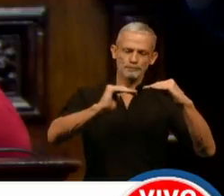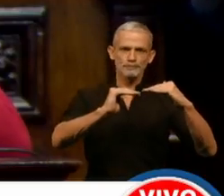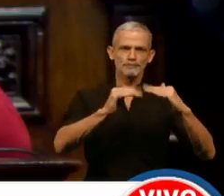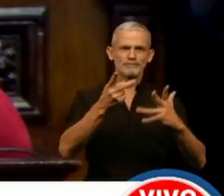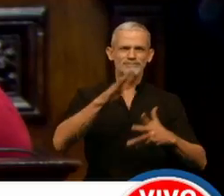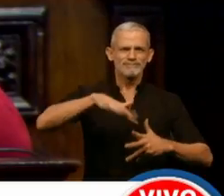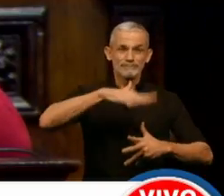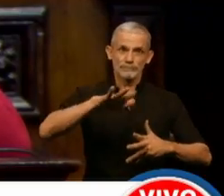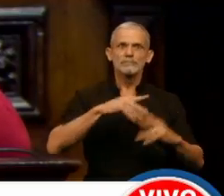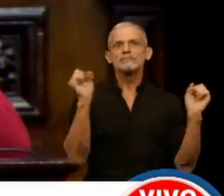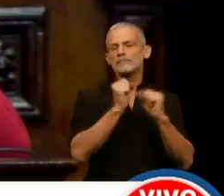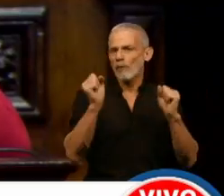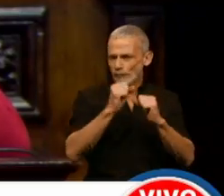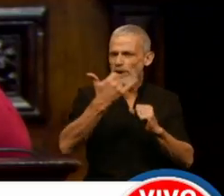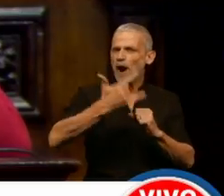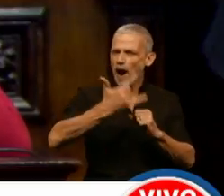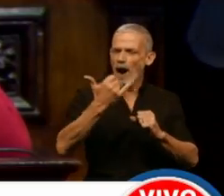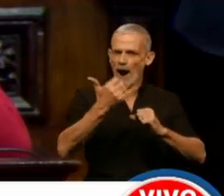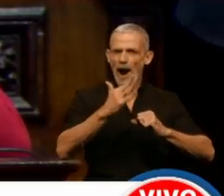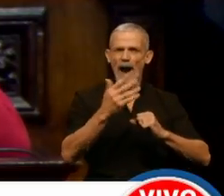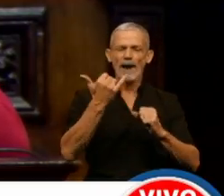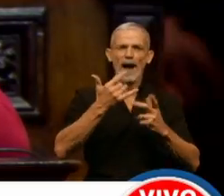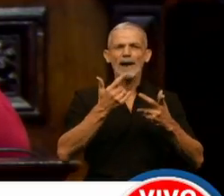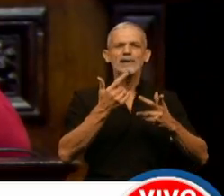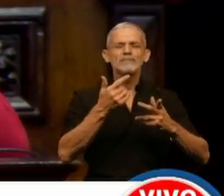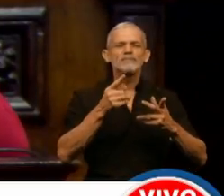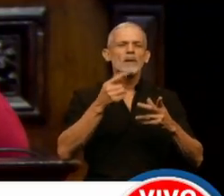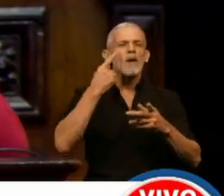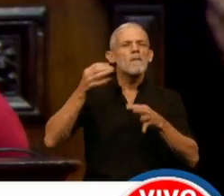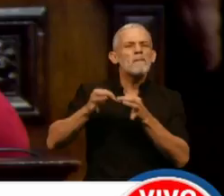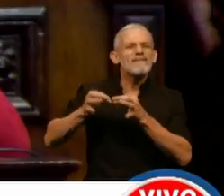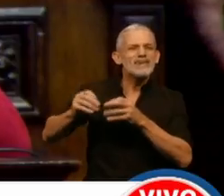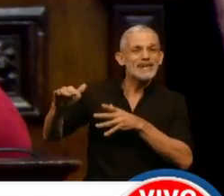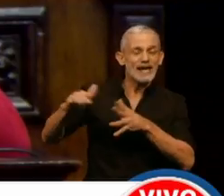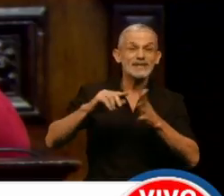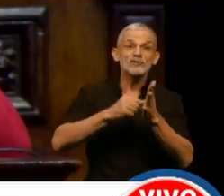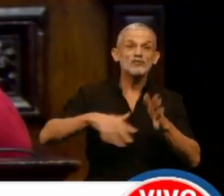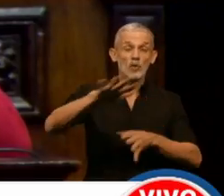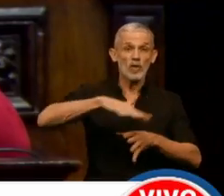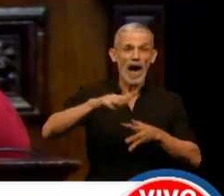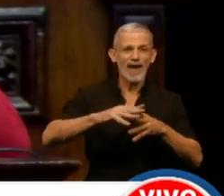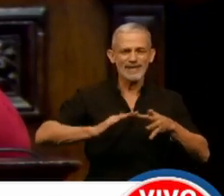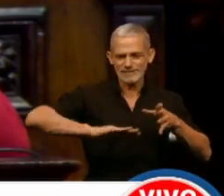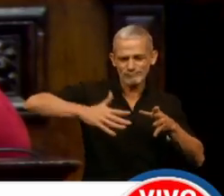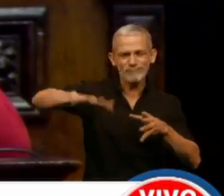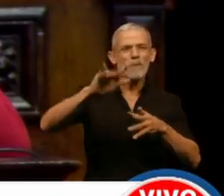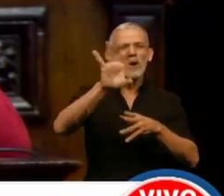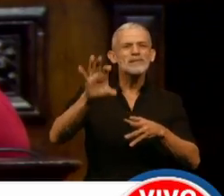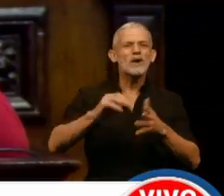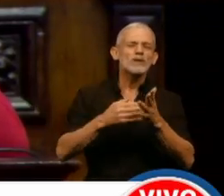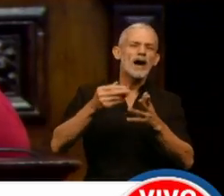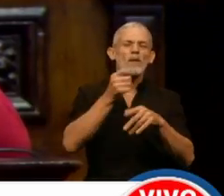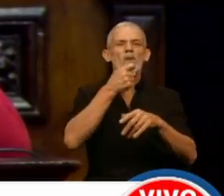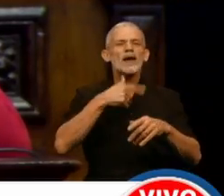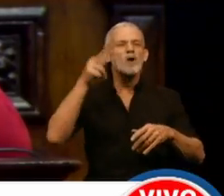de las zonas de frente frío donde tenemos corrientes provenientes de las malvinas donde ciudades de las costas bonaerenses como necochea